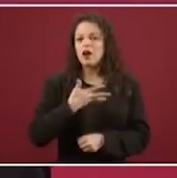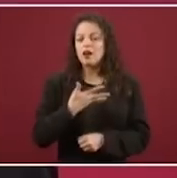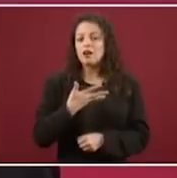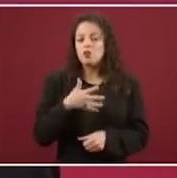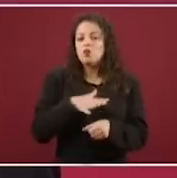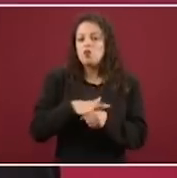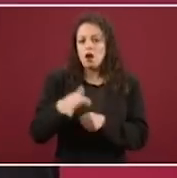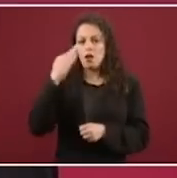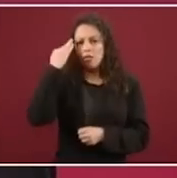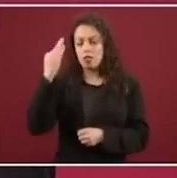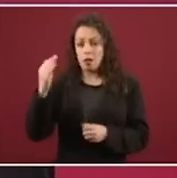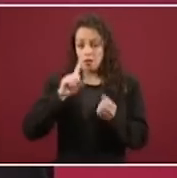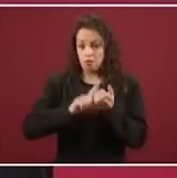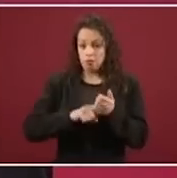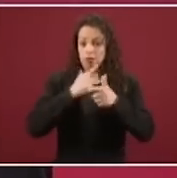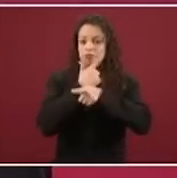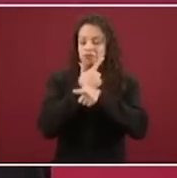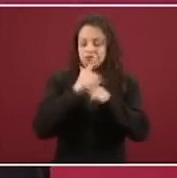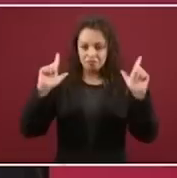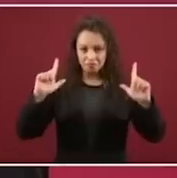tiempos de libertad,